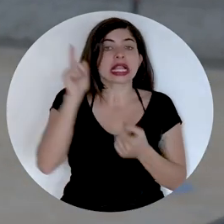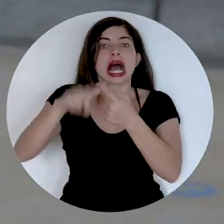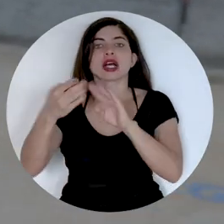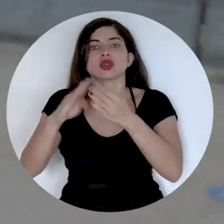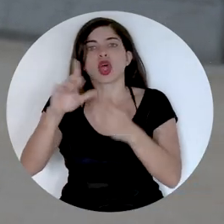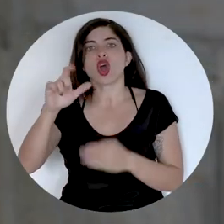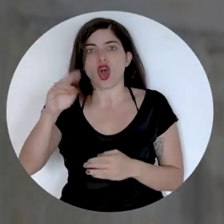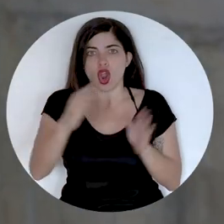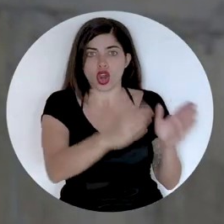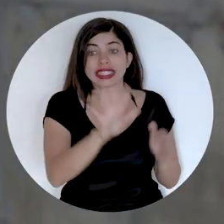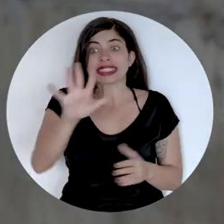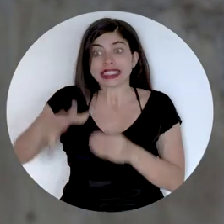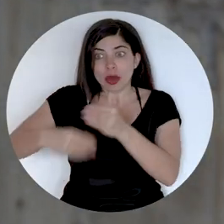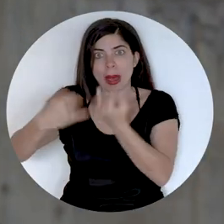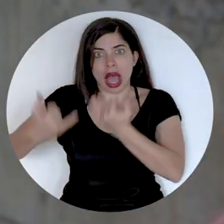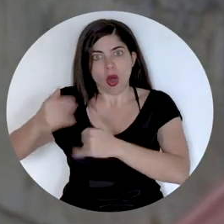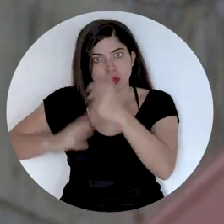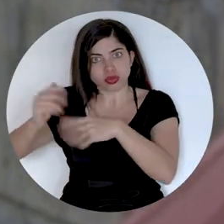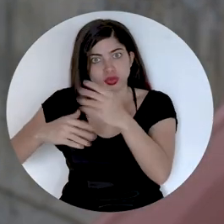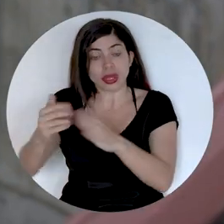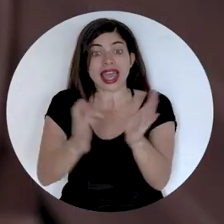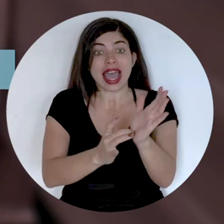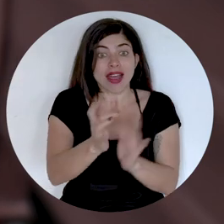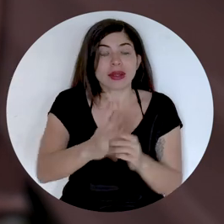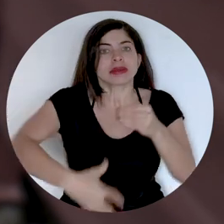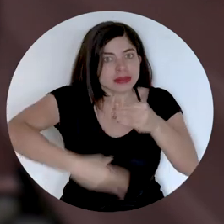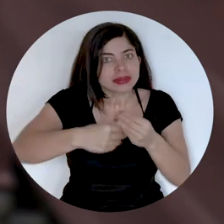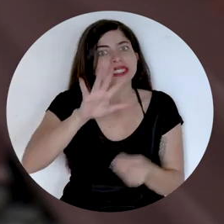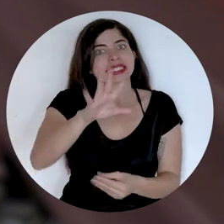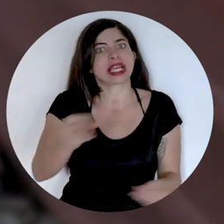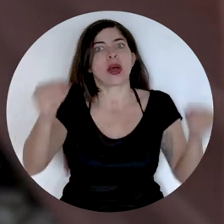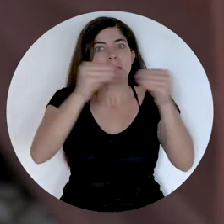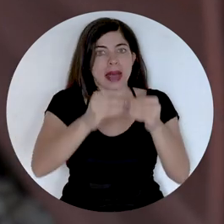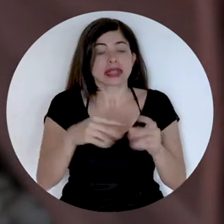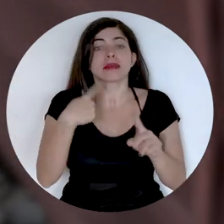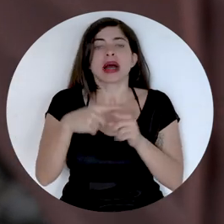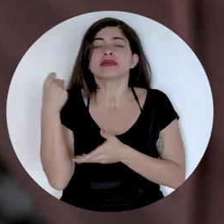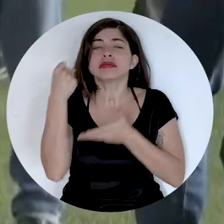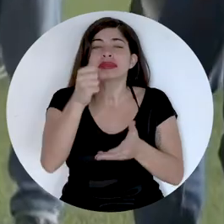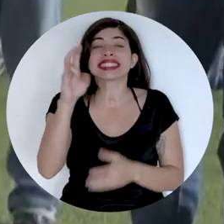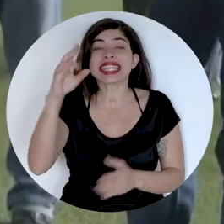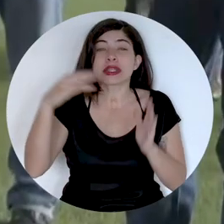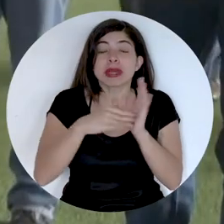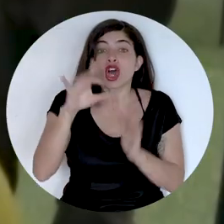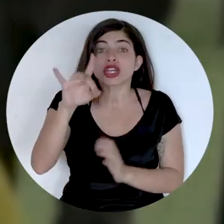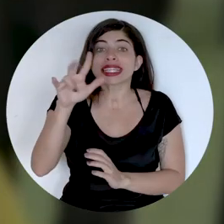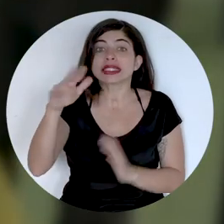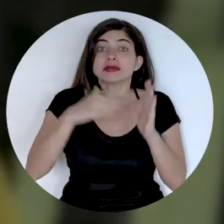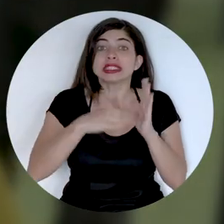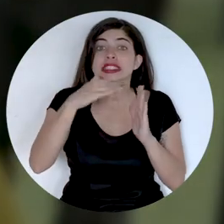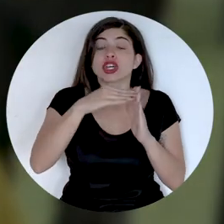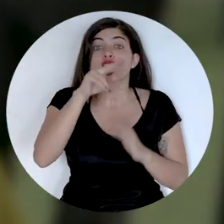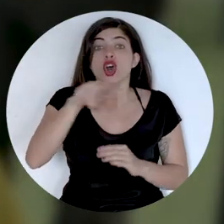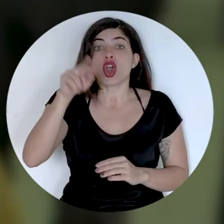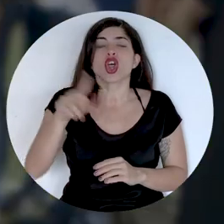Ana y Ciudad Colón. 5 más se encuentran actualmente en ejecución y en abril próximo iniciará la construcción de 5 más. Y se invertirán